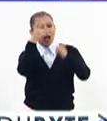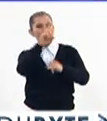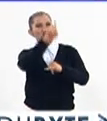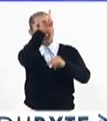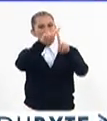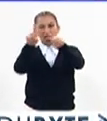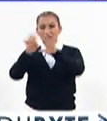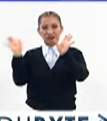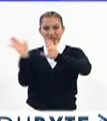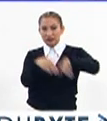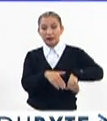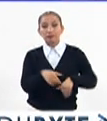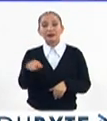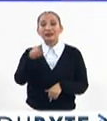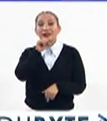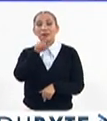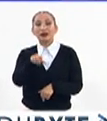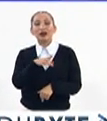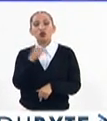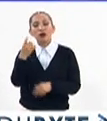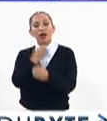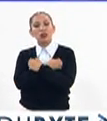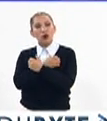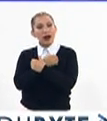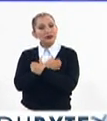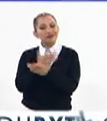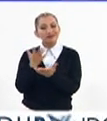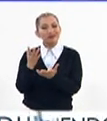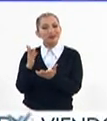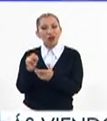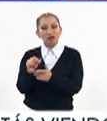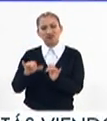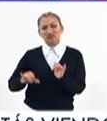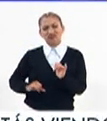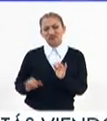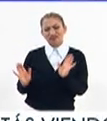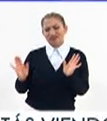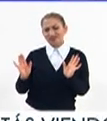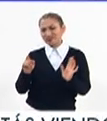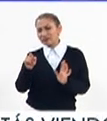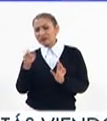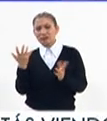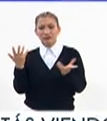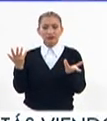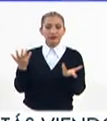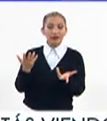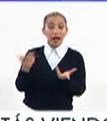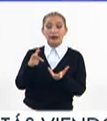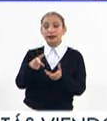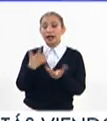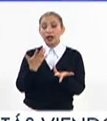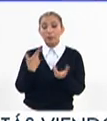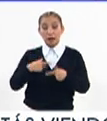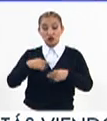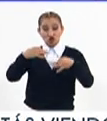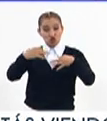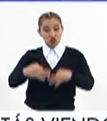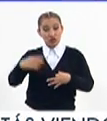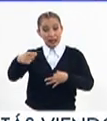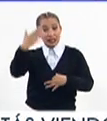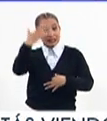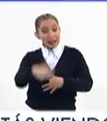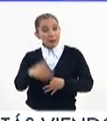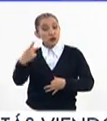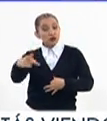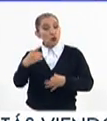idolatría, y además era una educación a la que no le interesaba crear pobladores originarios que